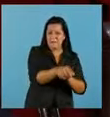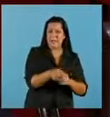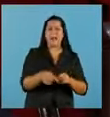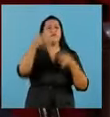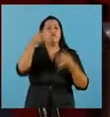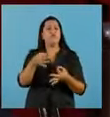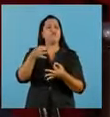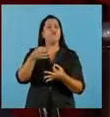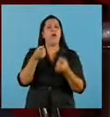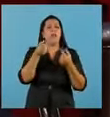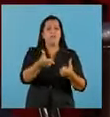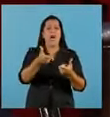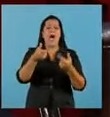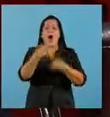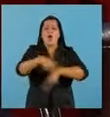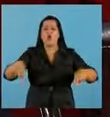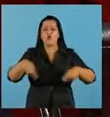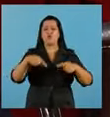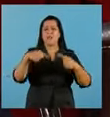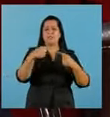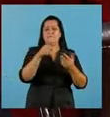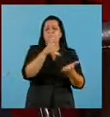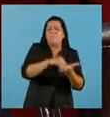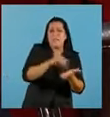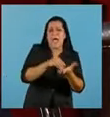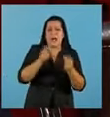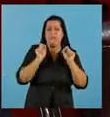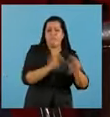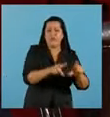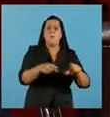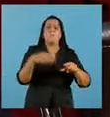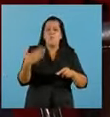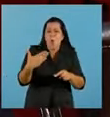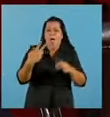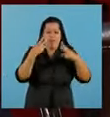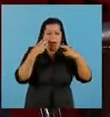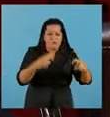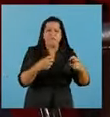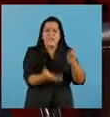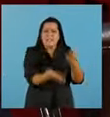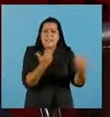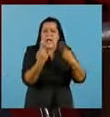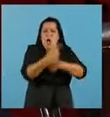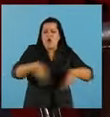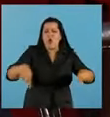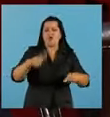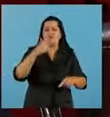el otorgamiento de concesiones que tengan como finalidad la exploración y explotación